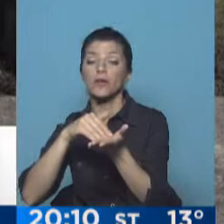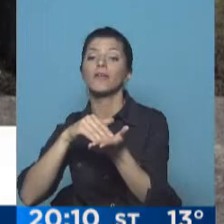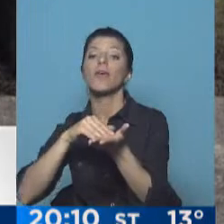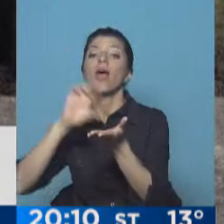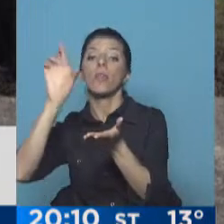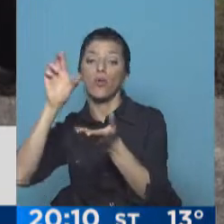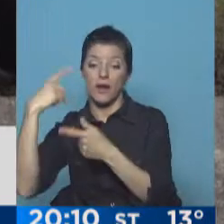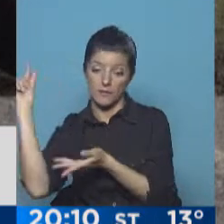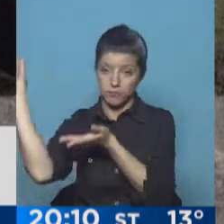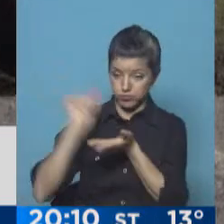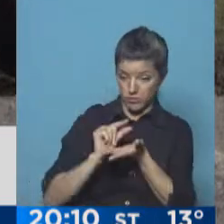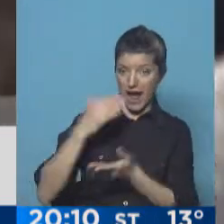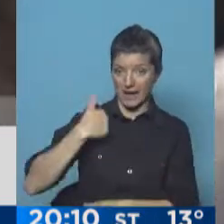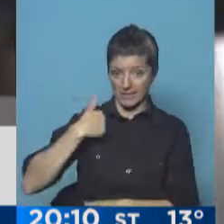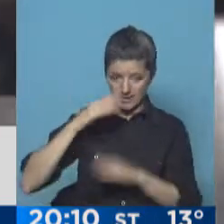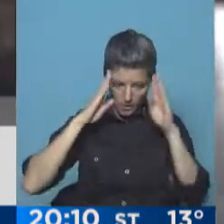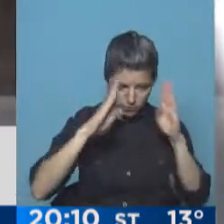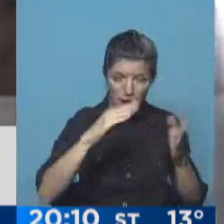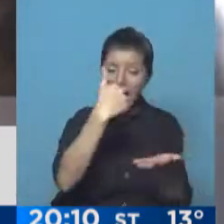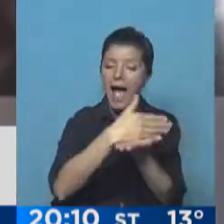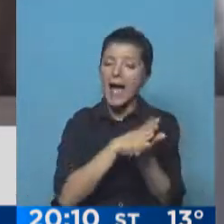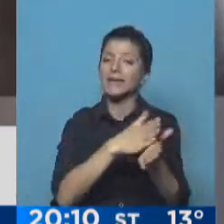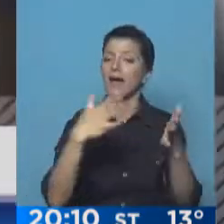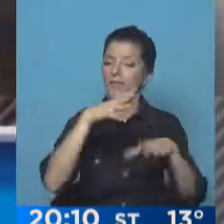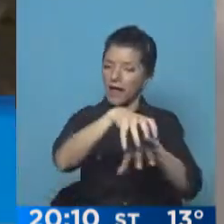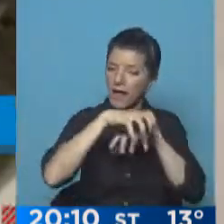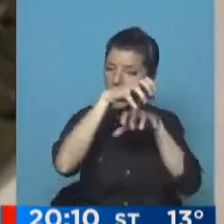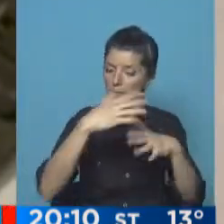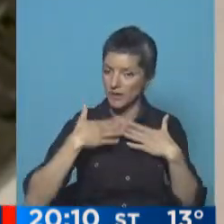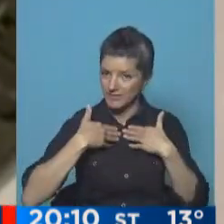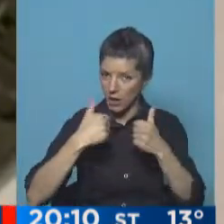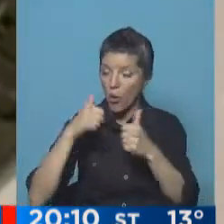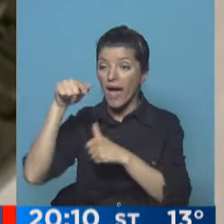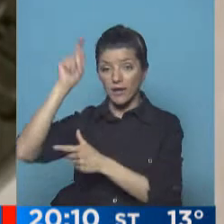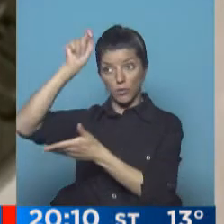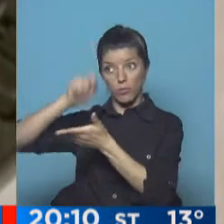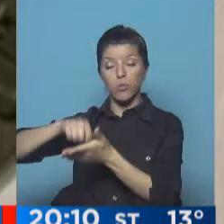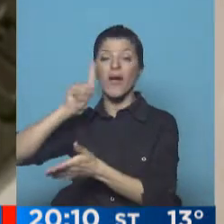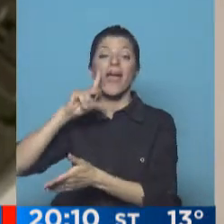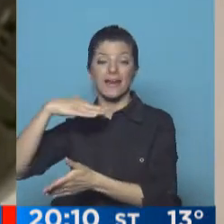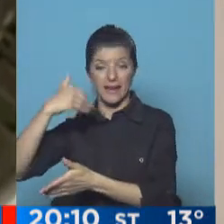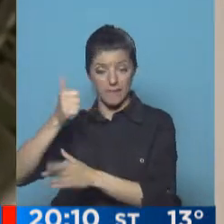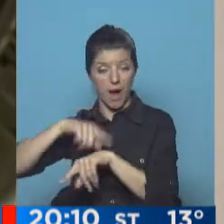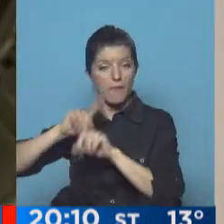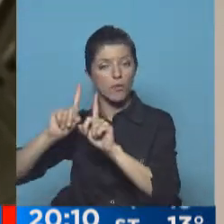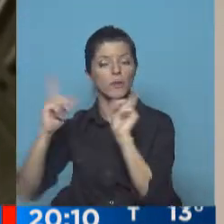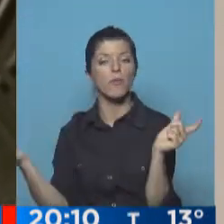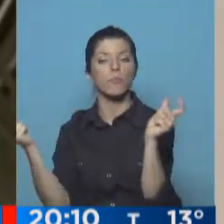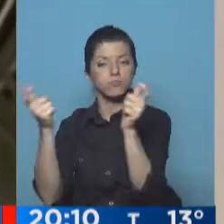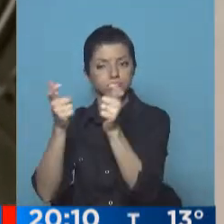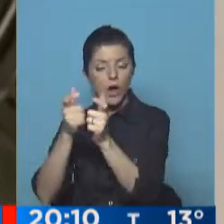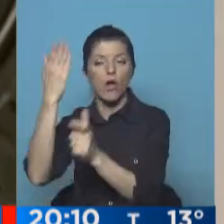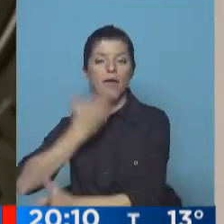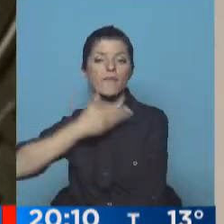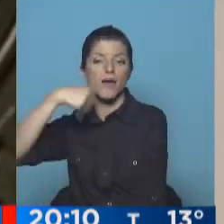Argentina, destinado al área rural y de salud. La firma se realizó en Lima durante la reunión anual con el